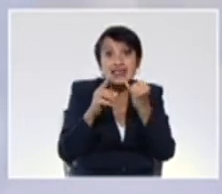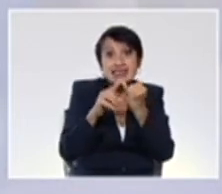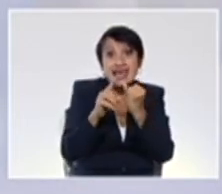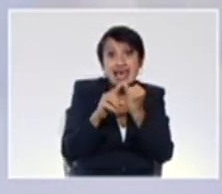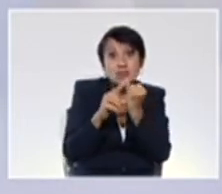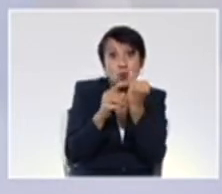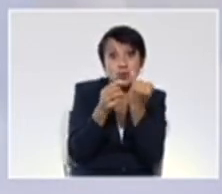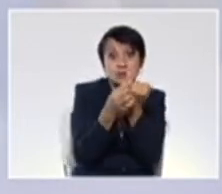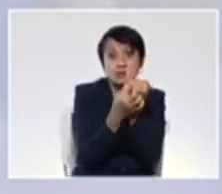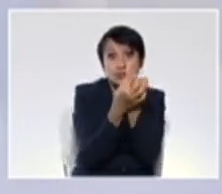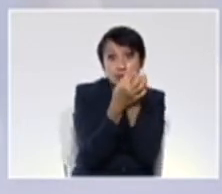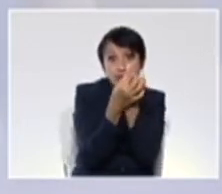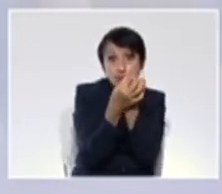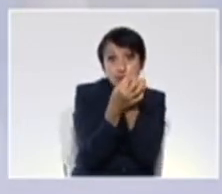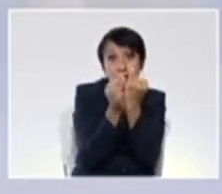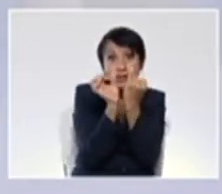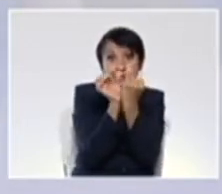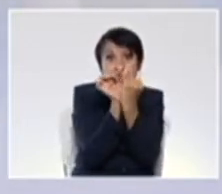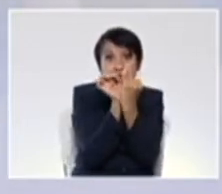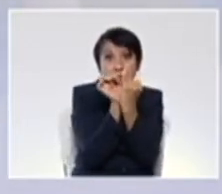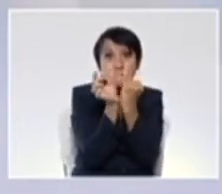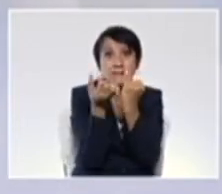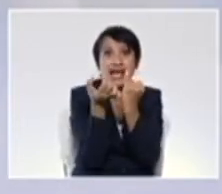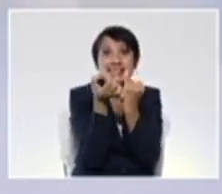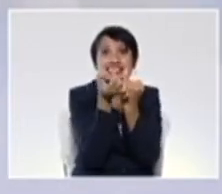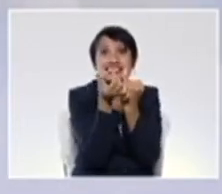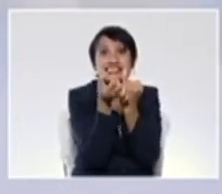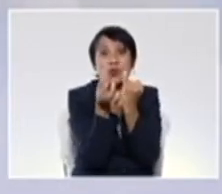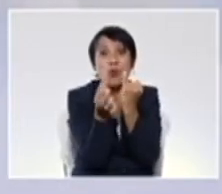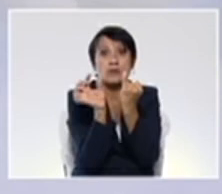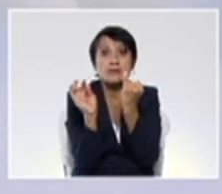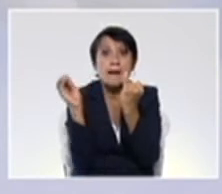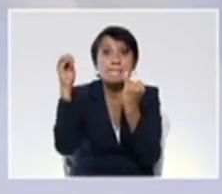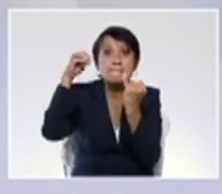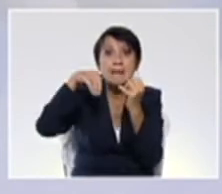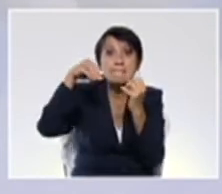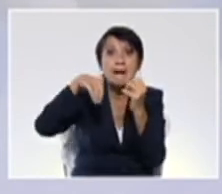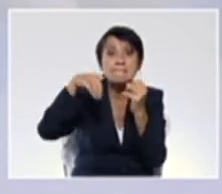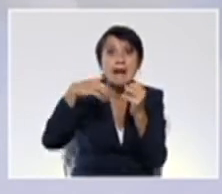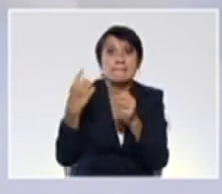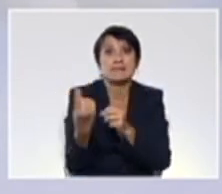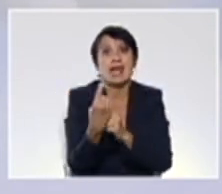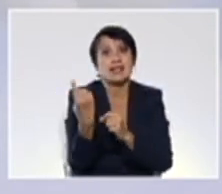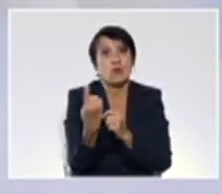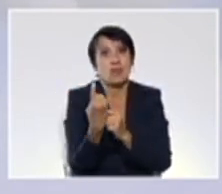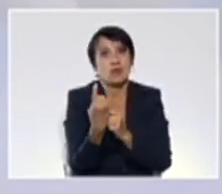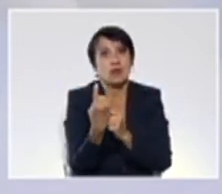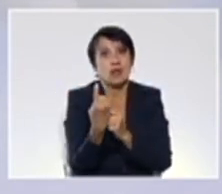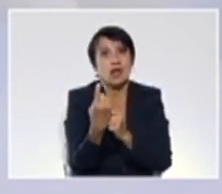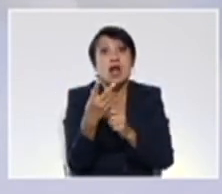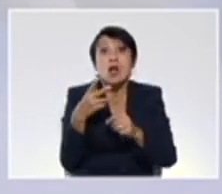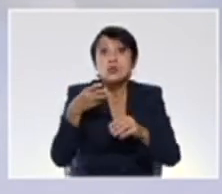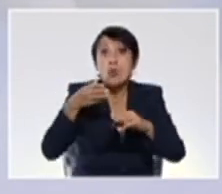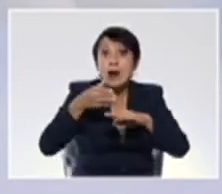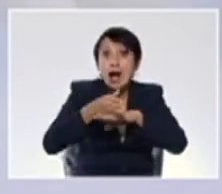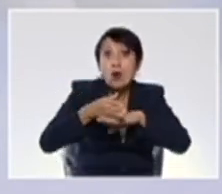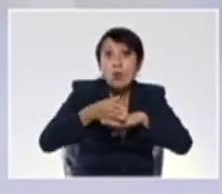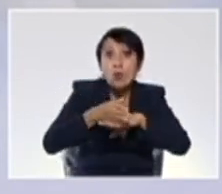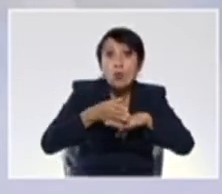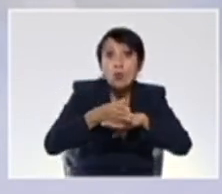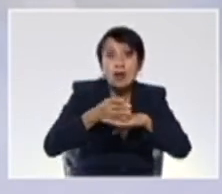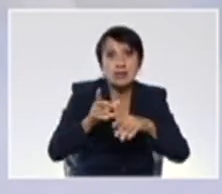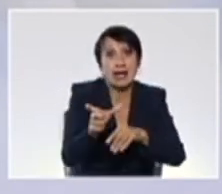tu dedo equivale a eso, ¿sí? Entonces vas a poder allí ver que no vas a cortar nada que no sea